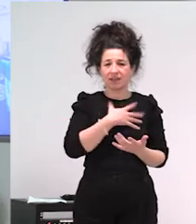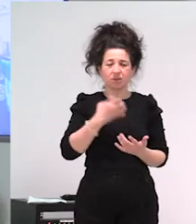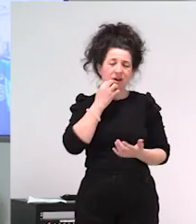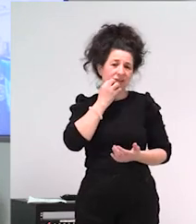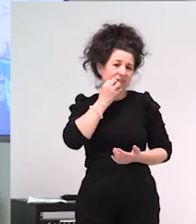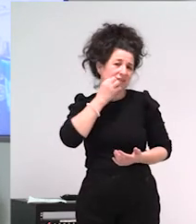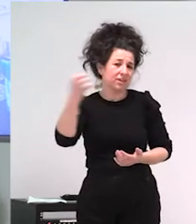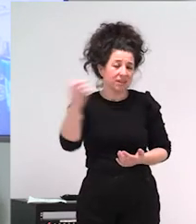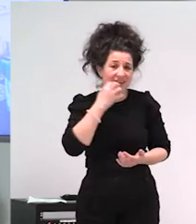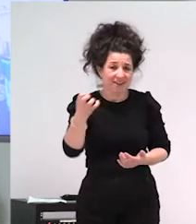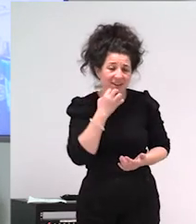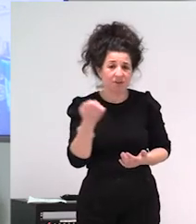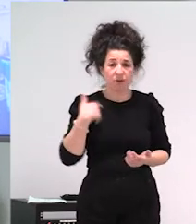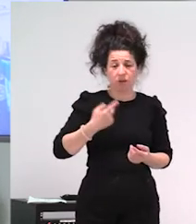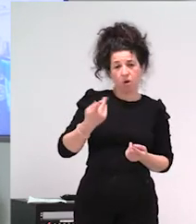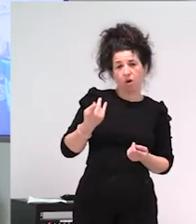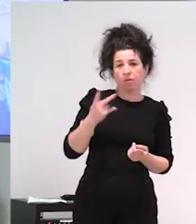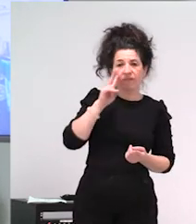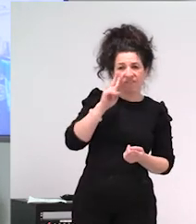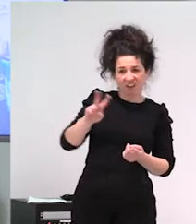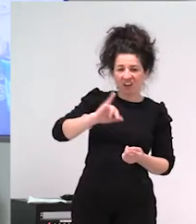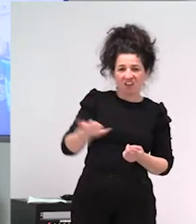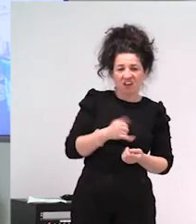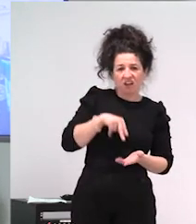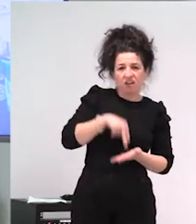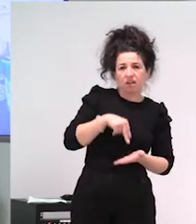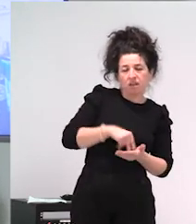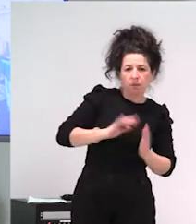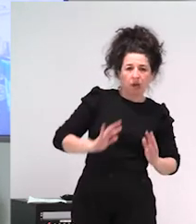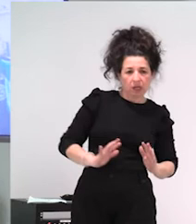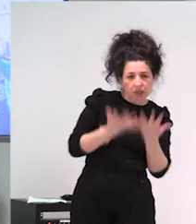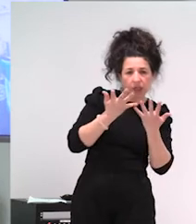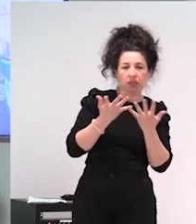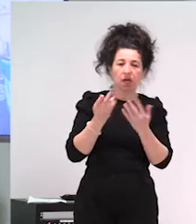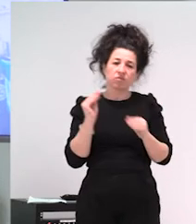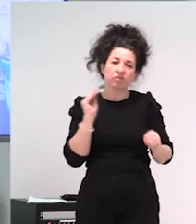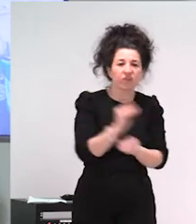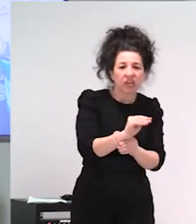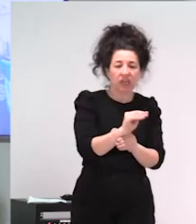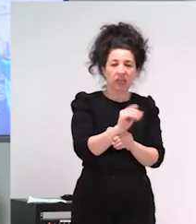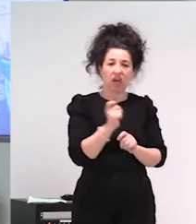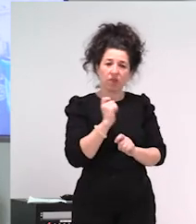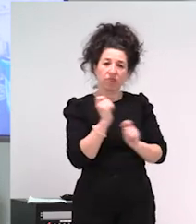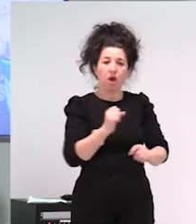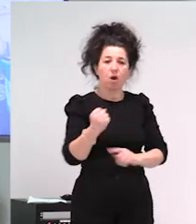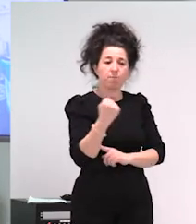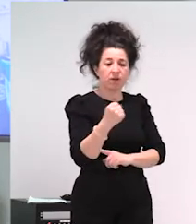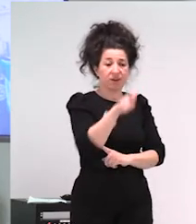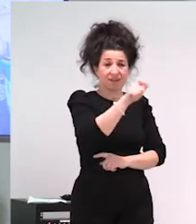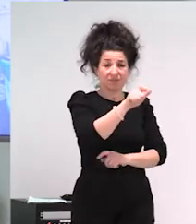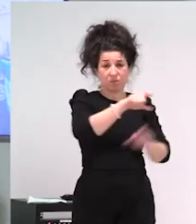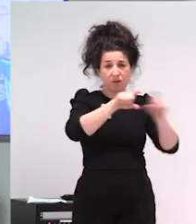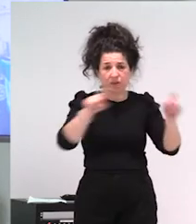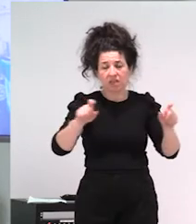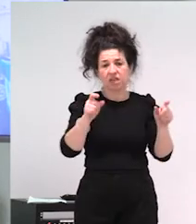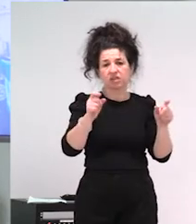desde pequeña que todas las soluciones pasan por rescatar, por financiar y por dar poder a quien destroza vidas, cuerpos y